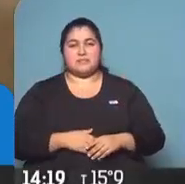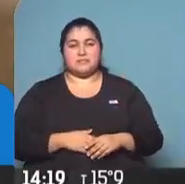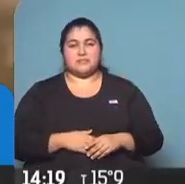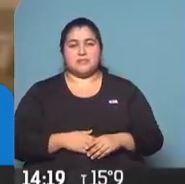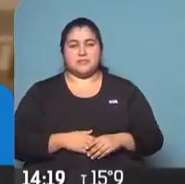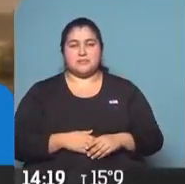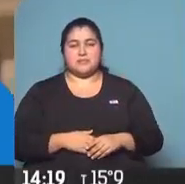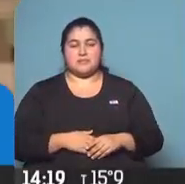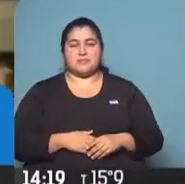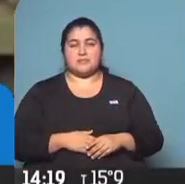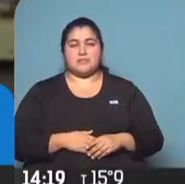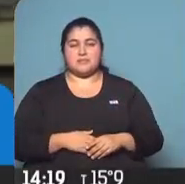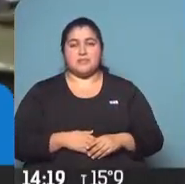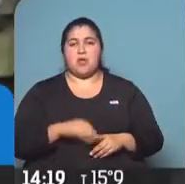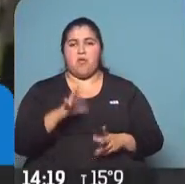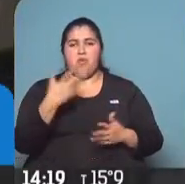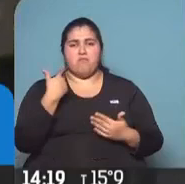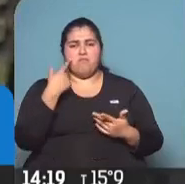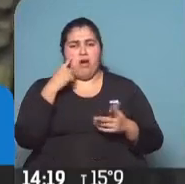el gran reconocimiento mundial